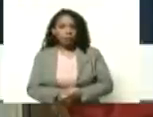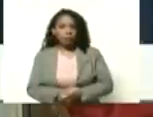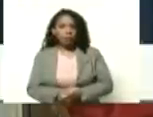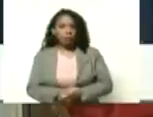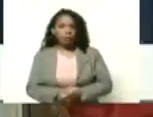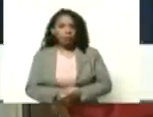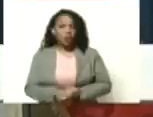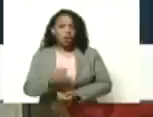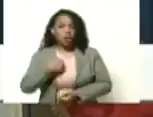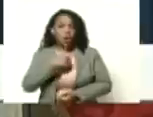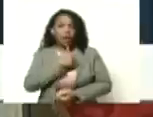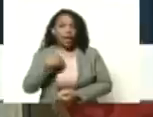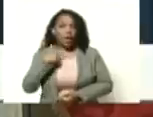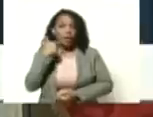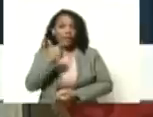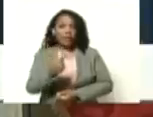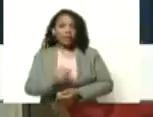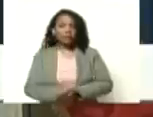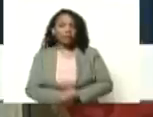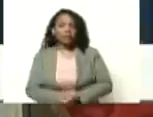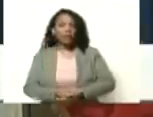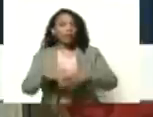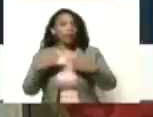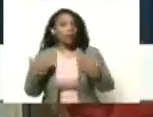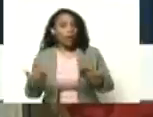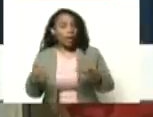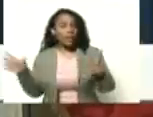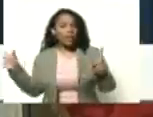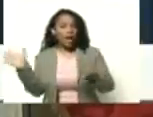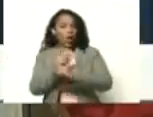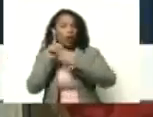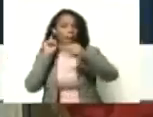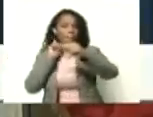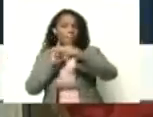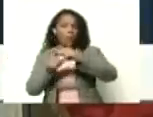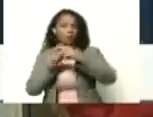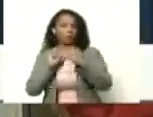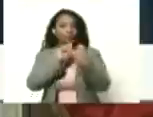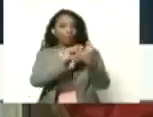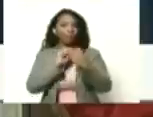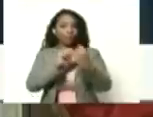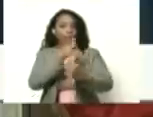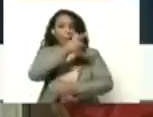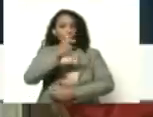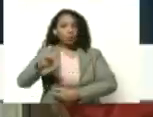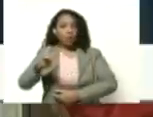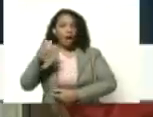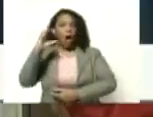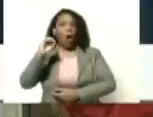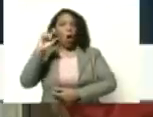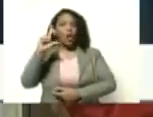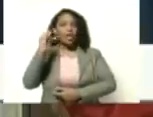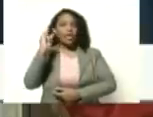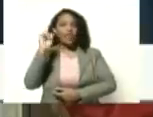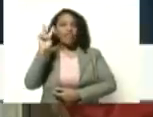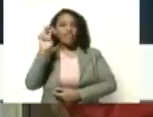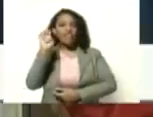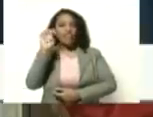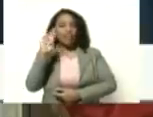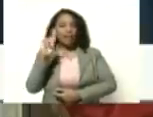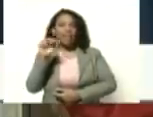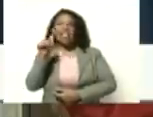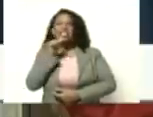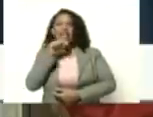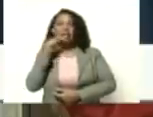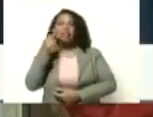quiero destacar que se logra ubicar y entrevistar al ciudadano oliver medina quien